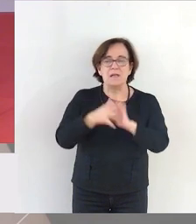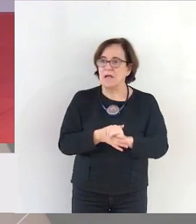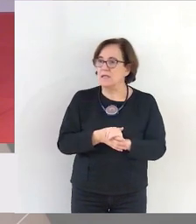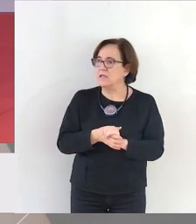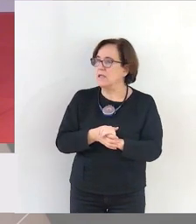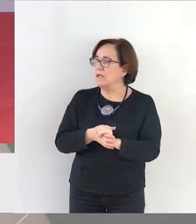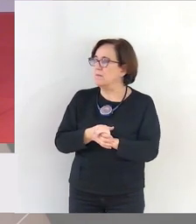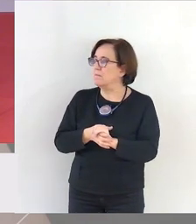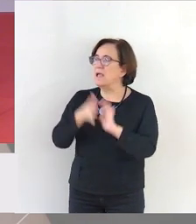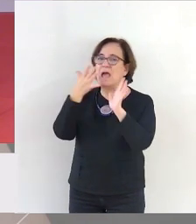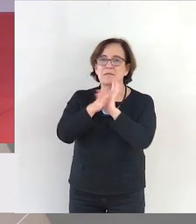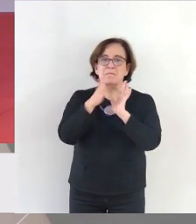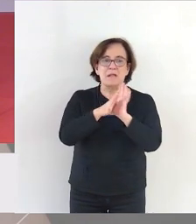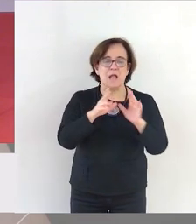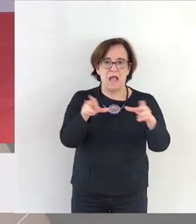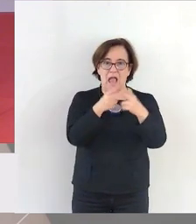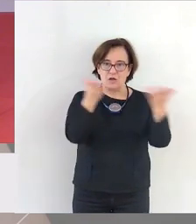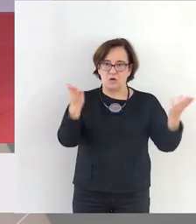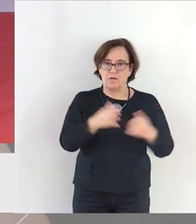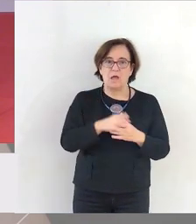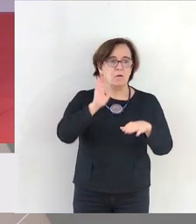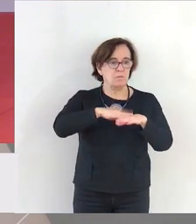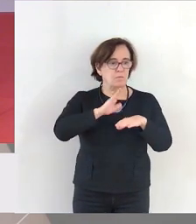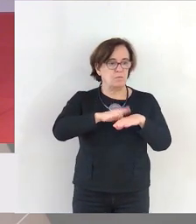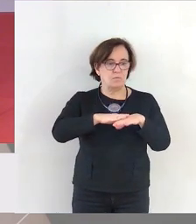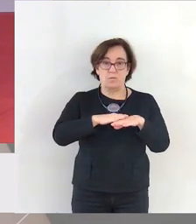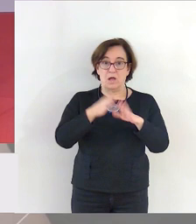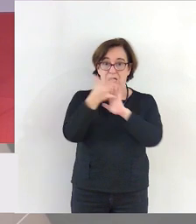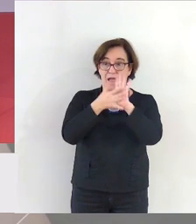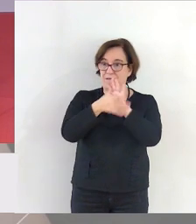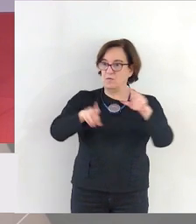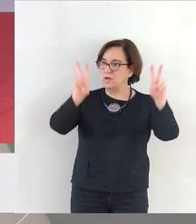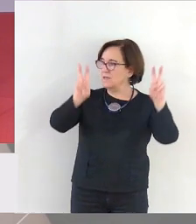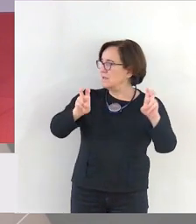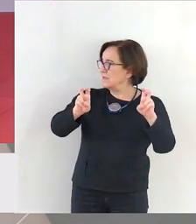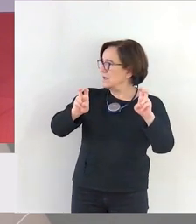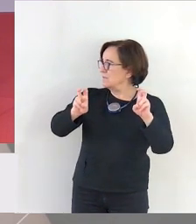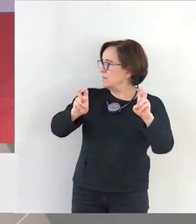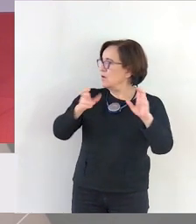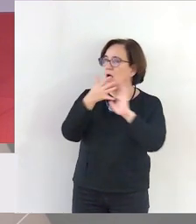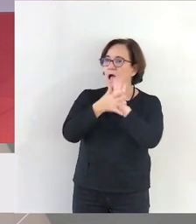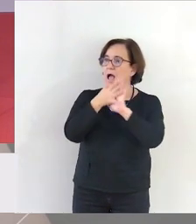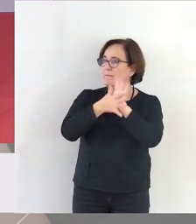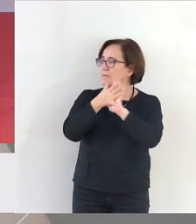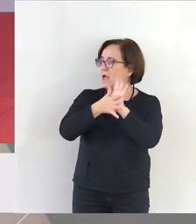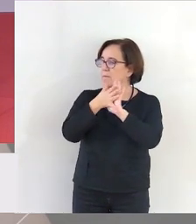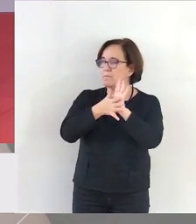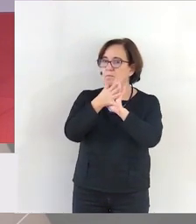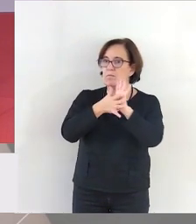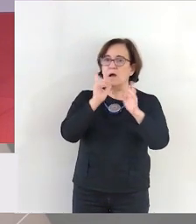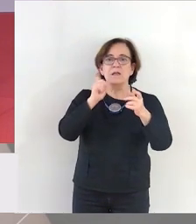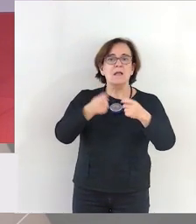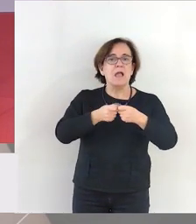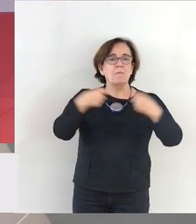explicarles explicarles a la sociedad porque cuando estamos hablando de estos temas estamos hablando de